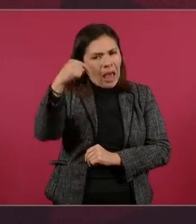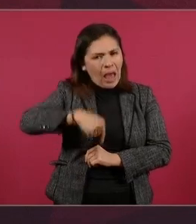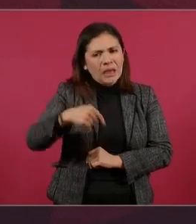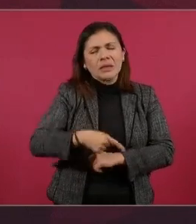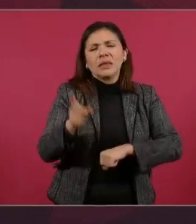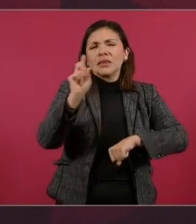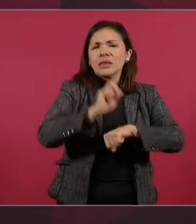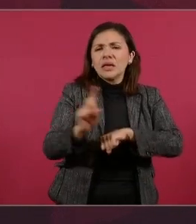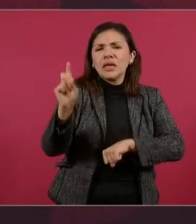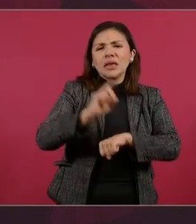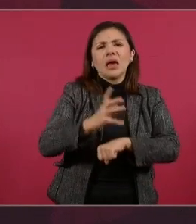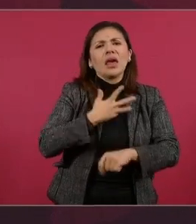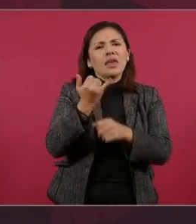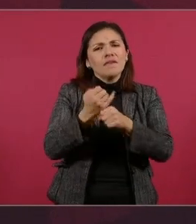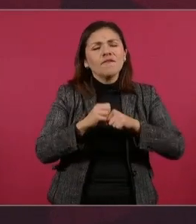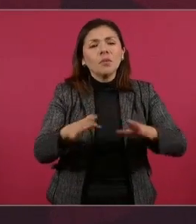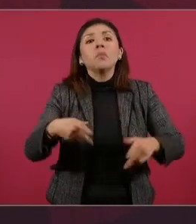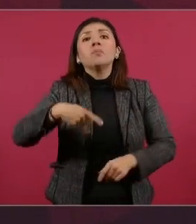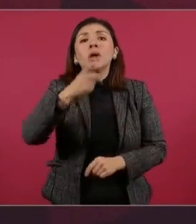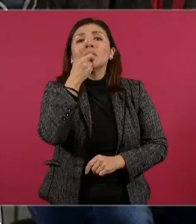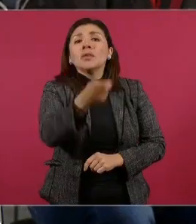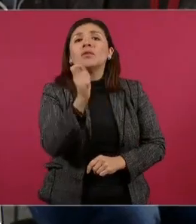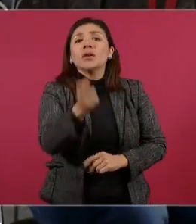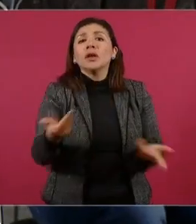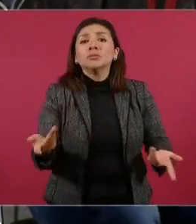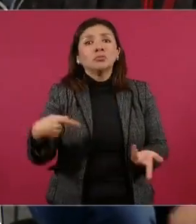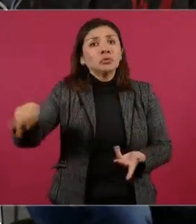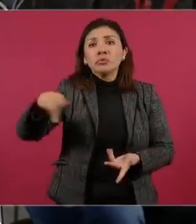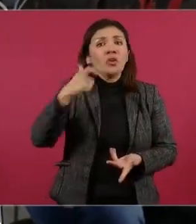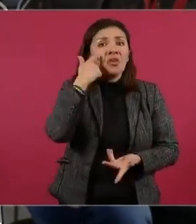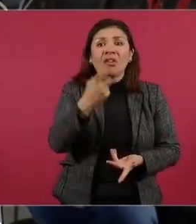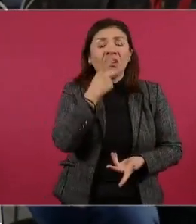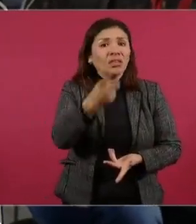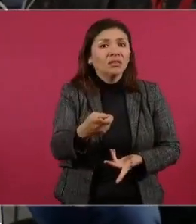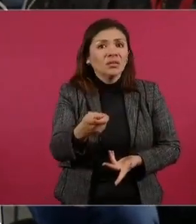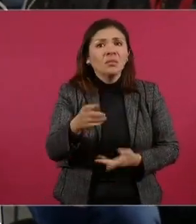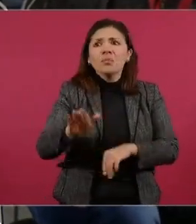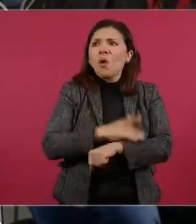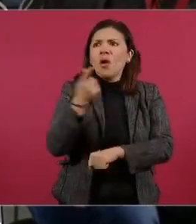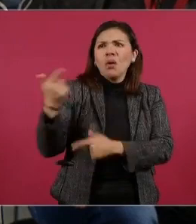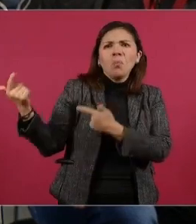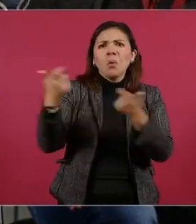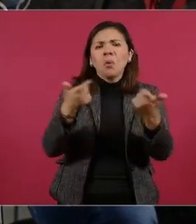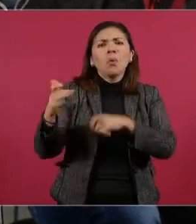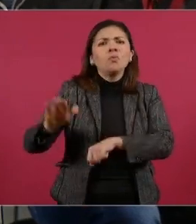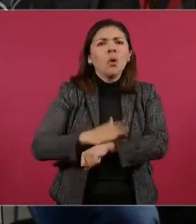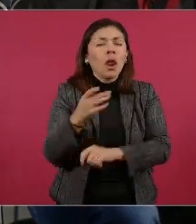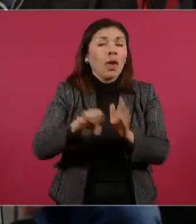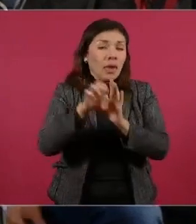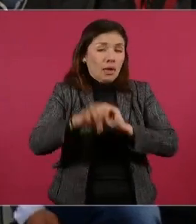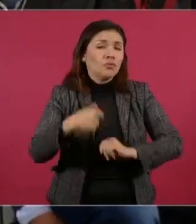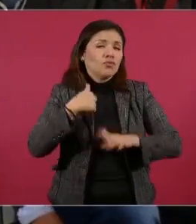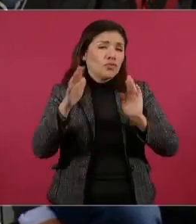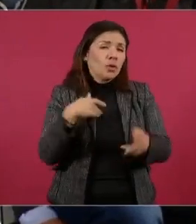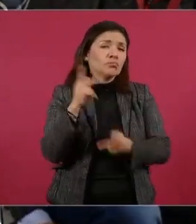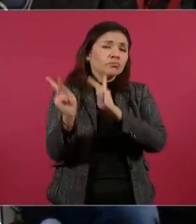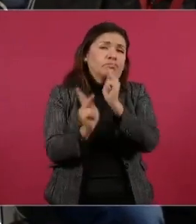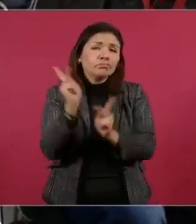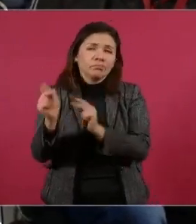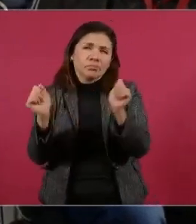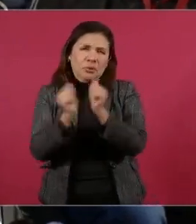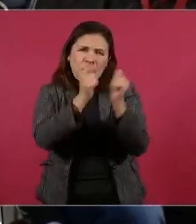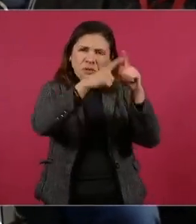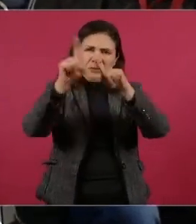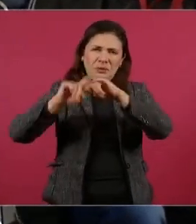todas las mañanas pero qué le dijeron porque no quieren decir por qué fue por ejemplo yo he estado preguntando a todas las